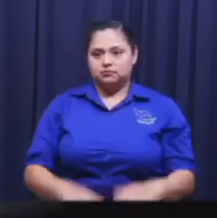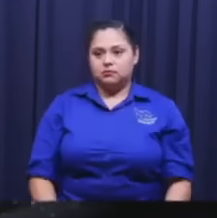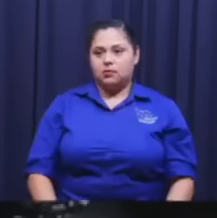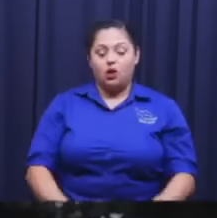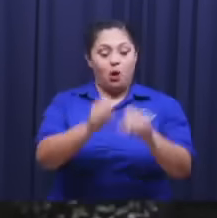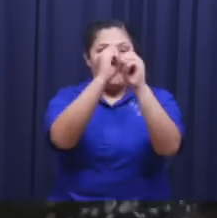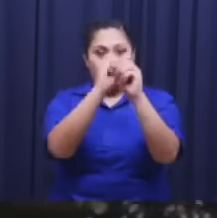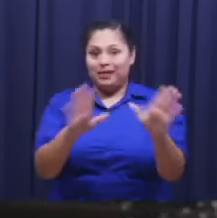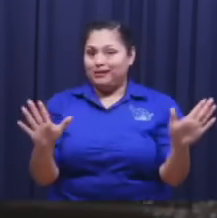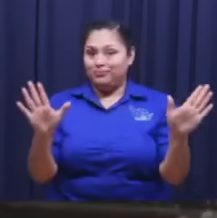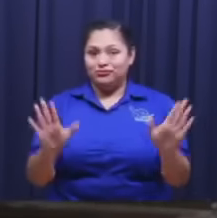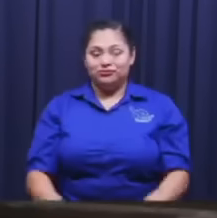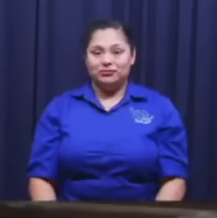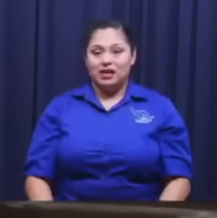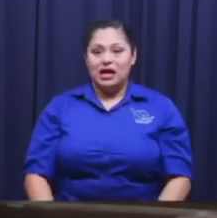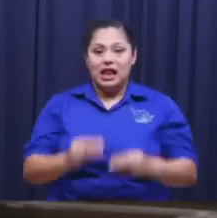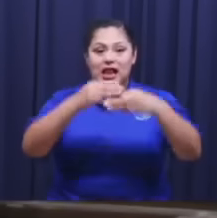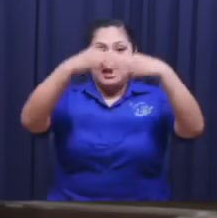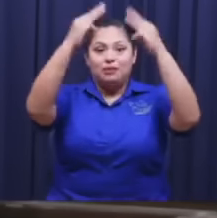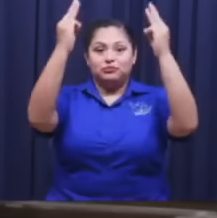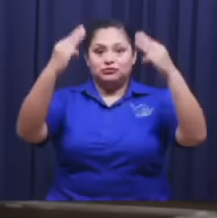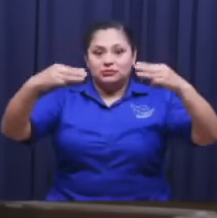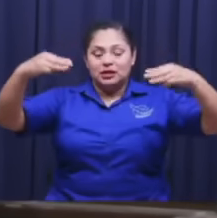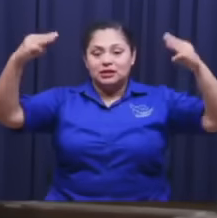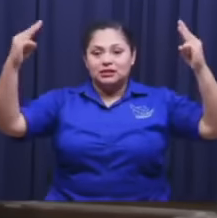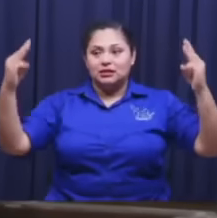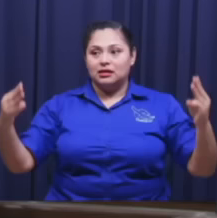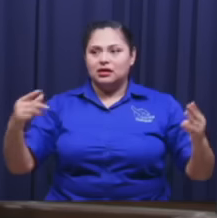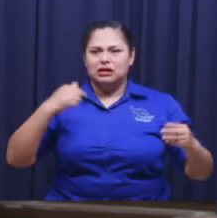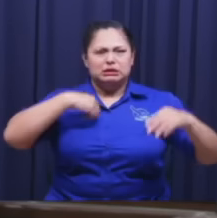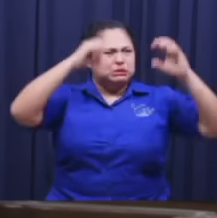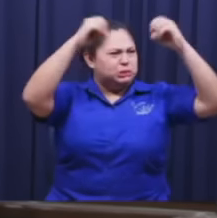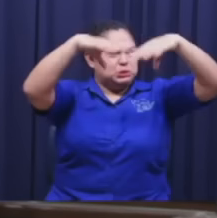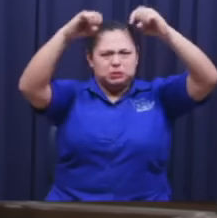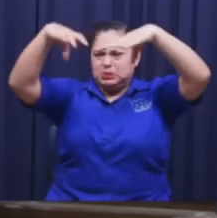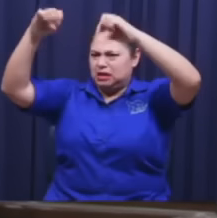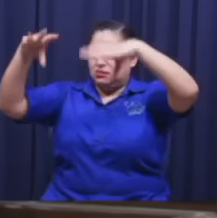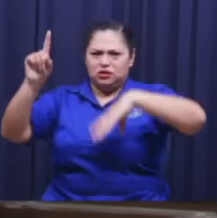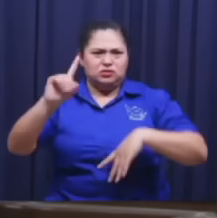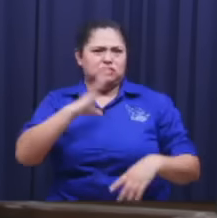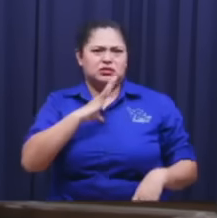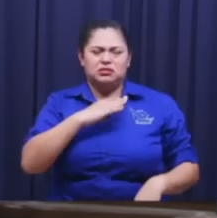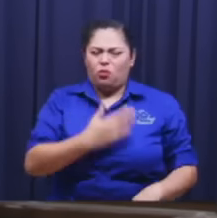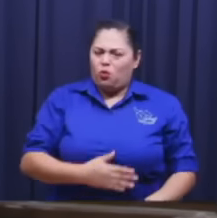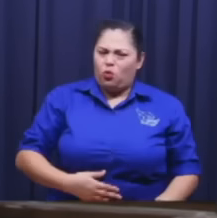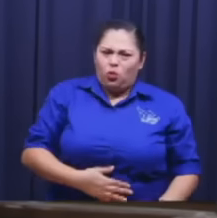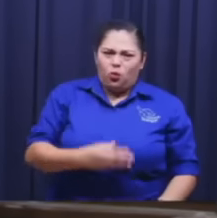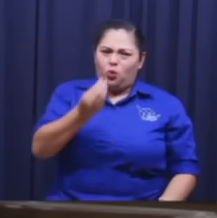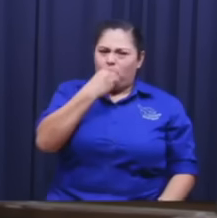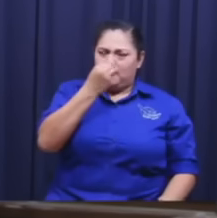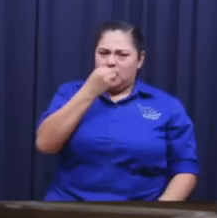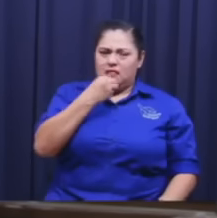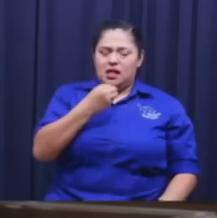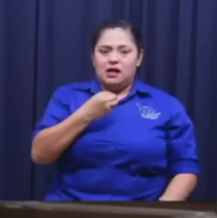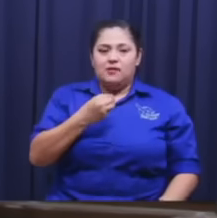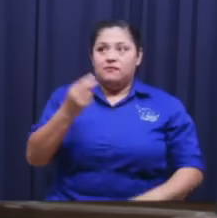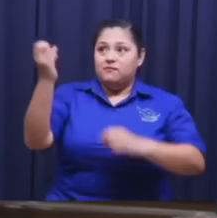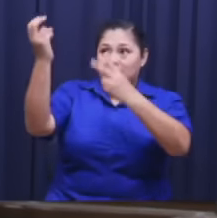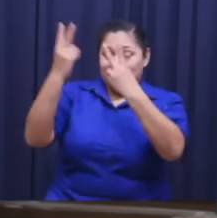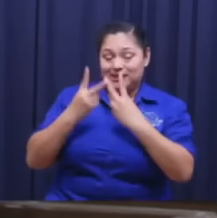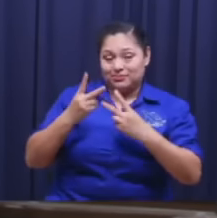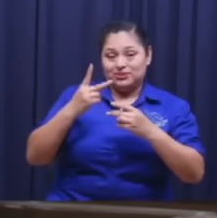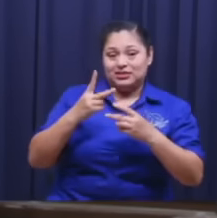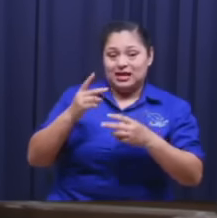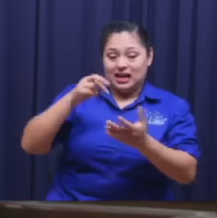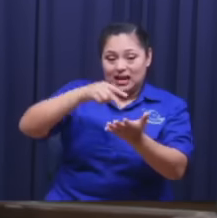Nos perdimos en la montaña. Estaba lloviendo, no teníamos comida. Habíamos venido caminando desde las 5 de